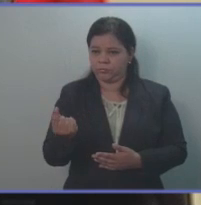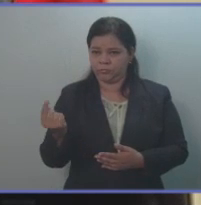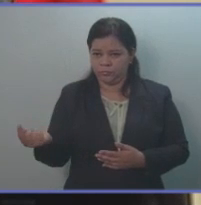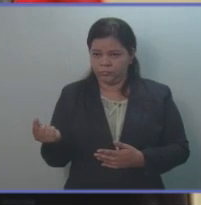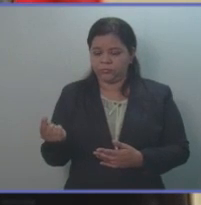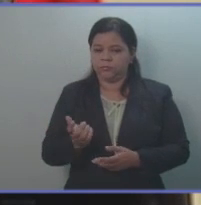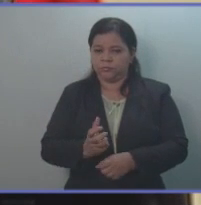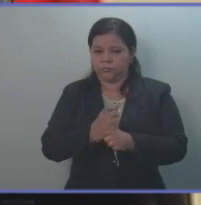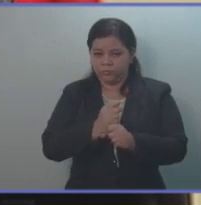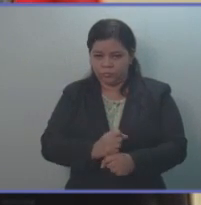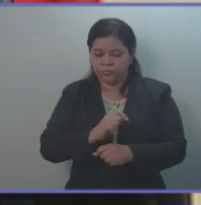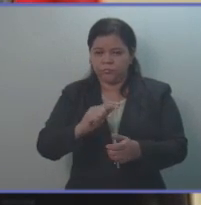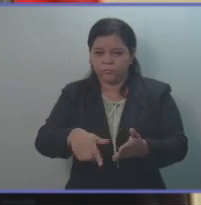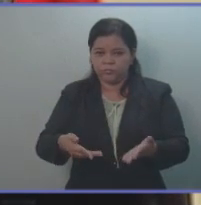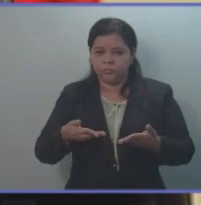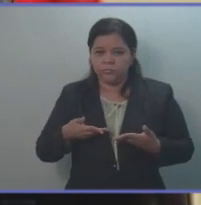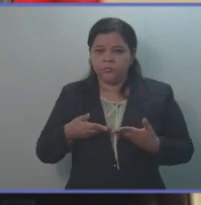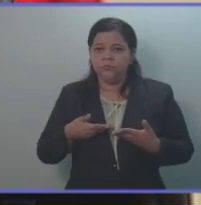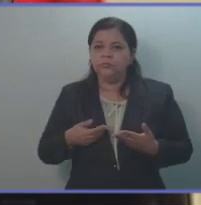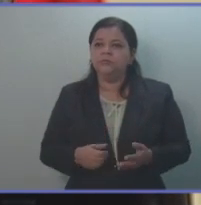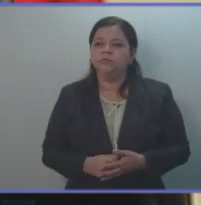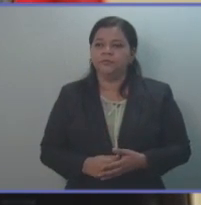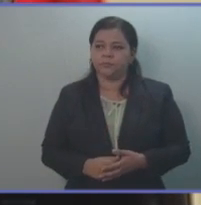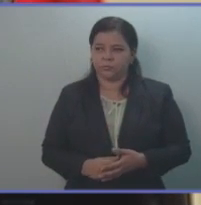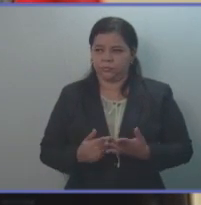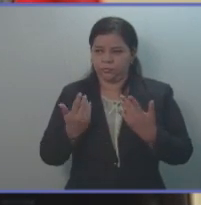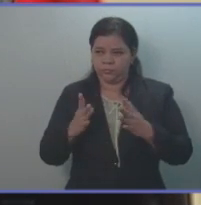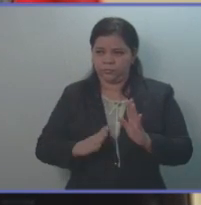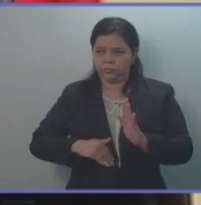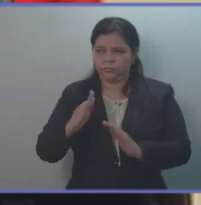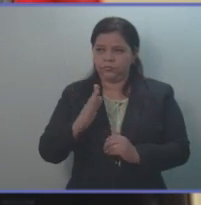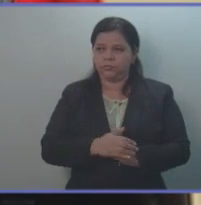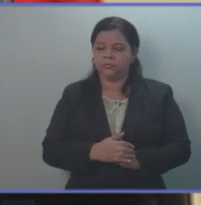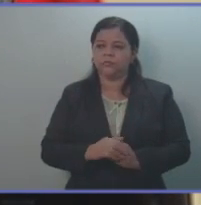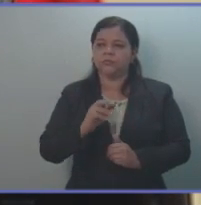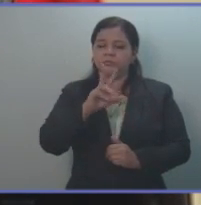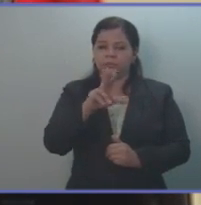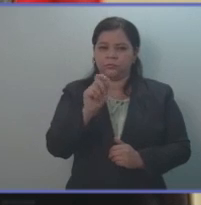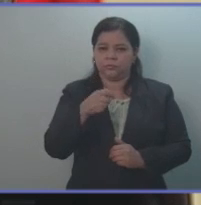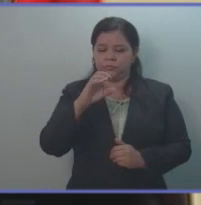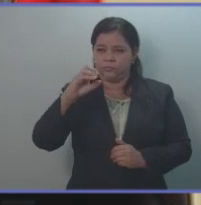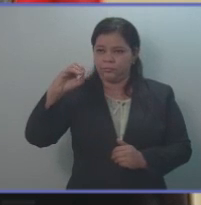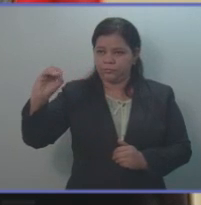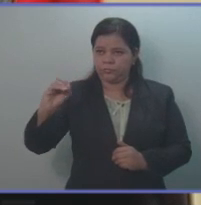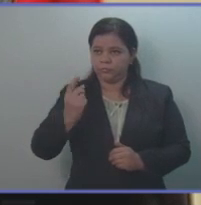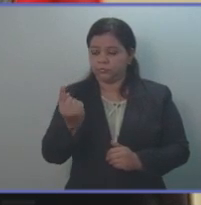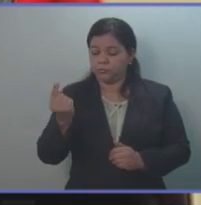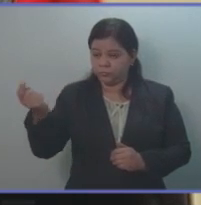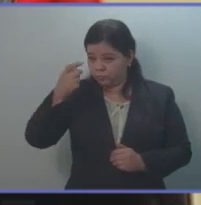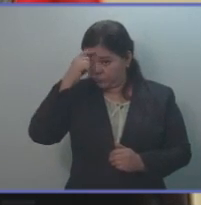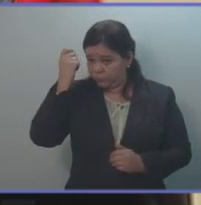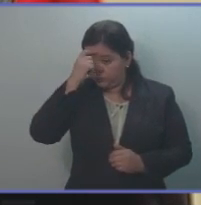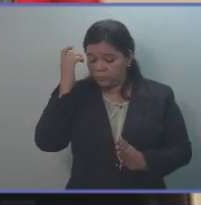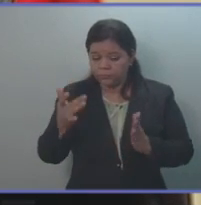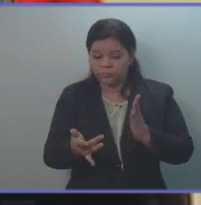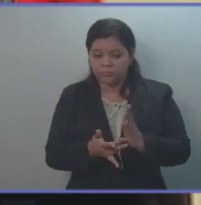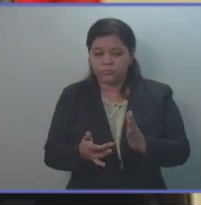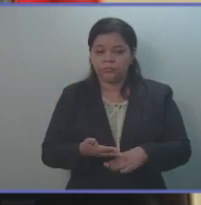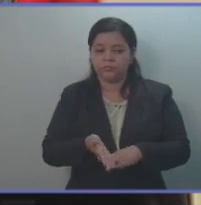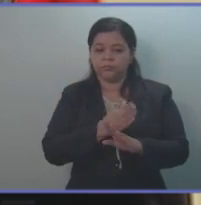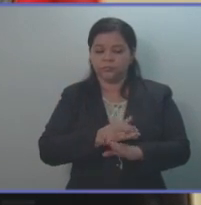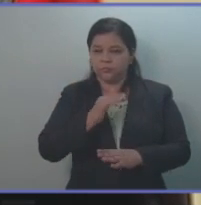que garantizar los derechos de más de 3.000 empleados técnicos administrativos contratados antes del mes de